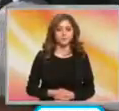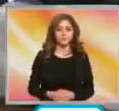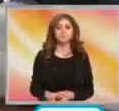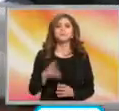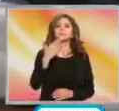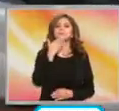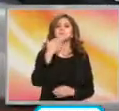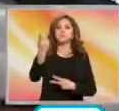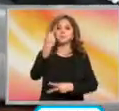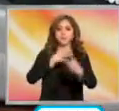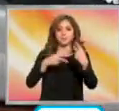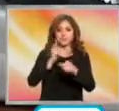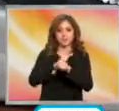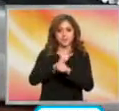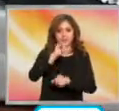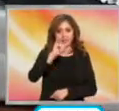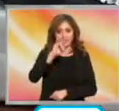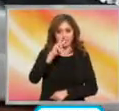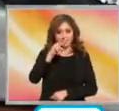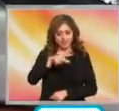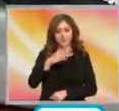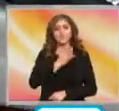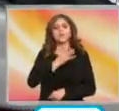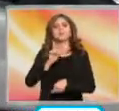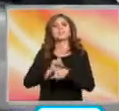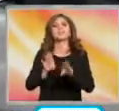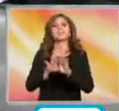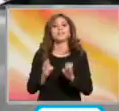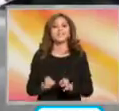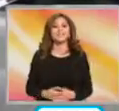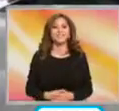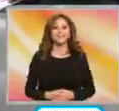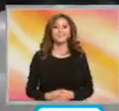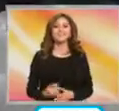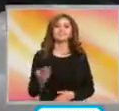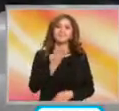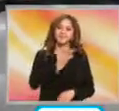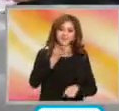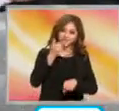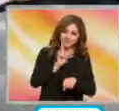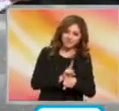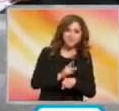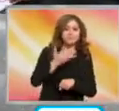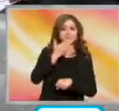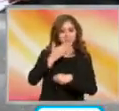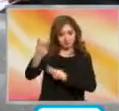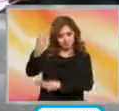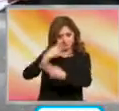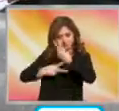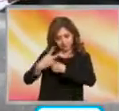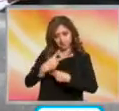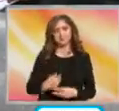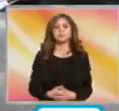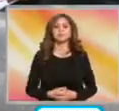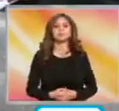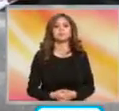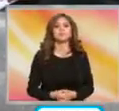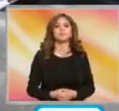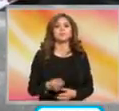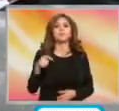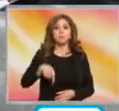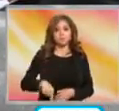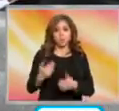Le damos la bienvenida al licenciado Iván Romo. Buenos días, ¿cómo le va? Hola Juan, buen día. ¿Qué tal? Buenos días, bienvenido, Encantado de que esté aquí con nosotros en